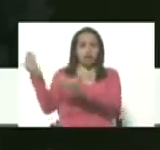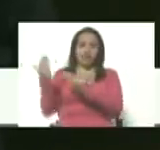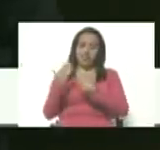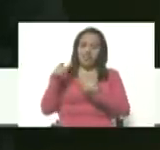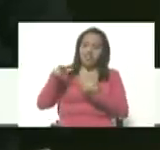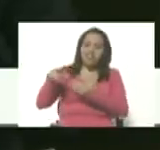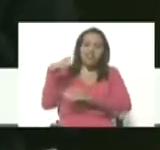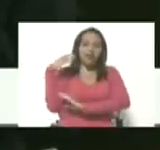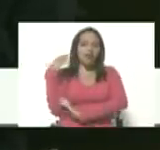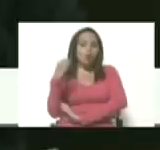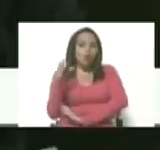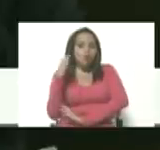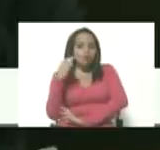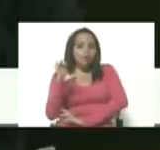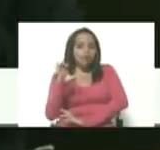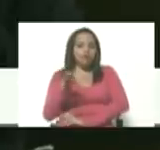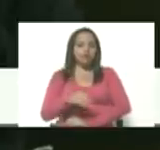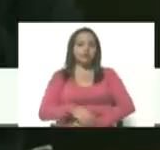Colombia.